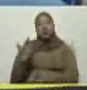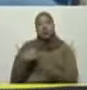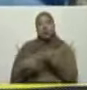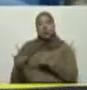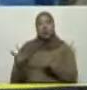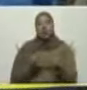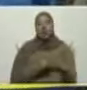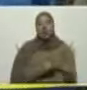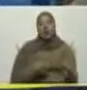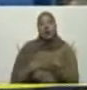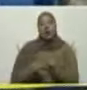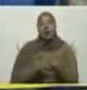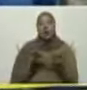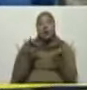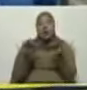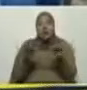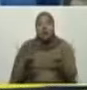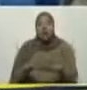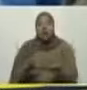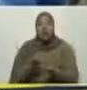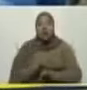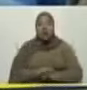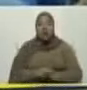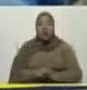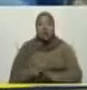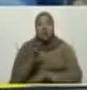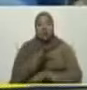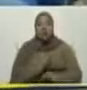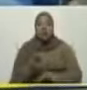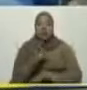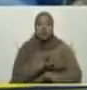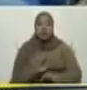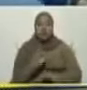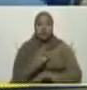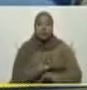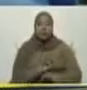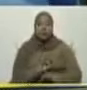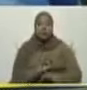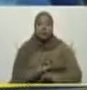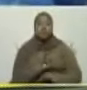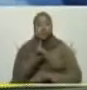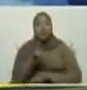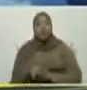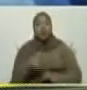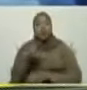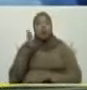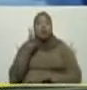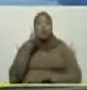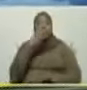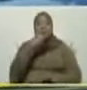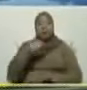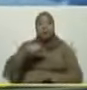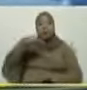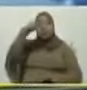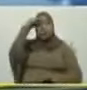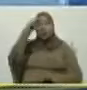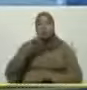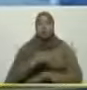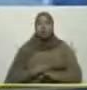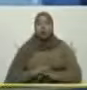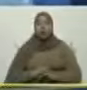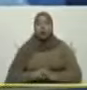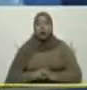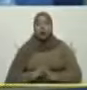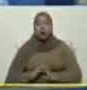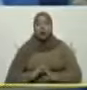del diálogo clave se lo digo a las madres también a los padres a